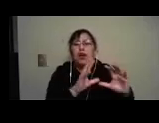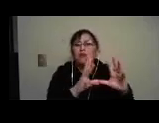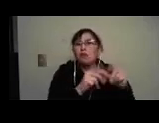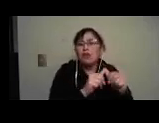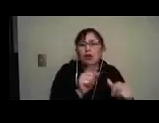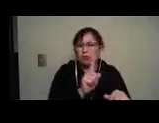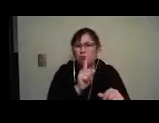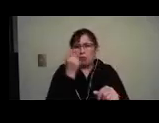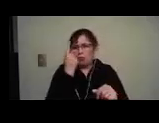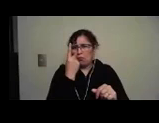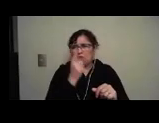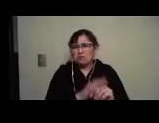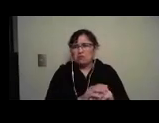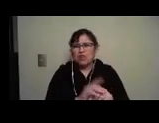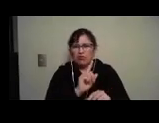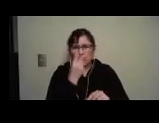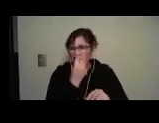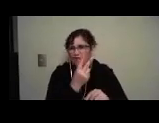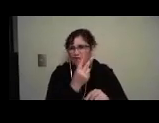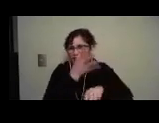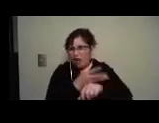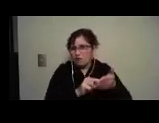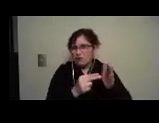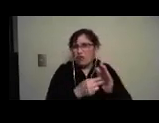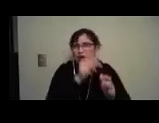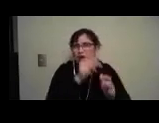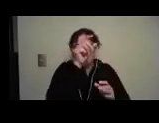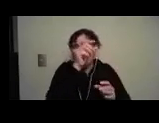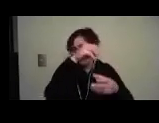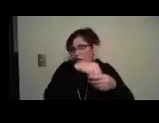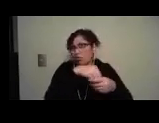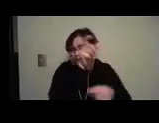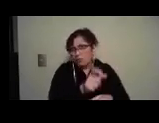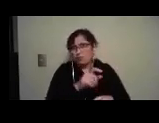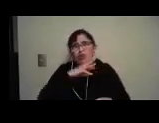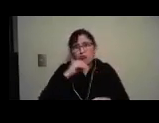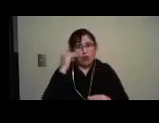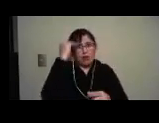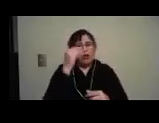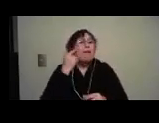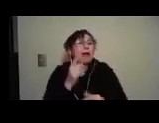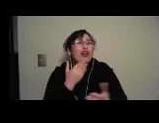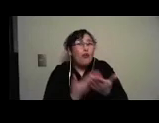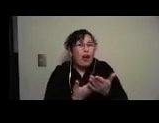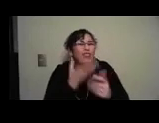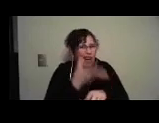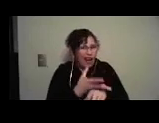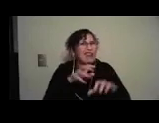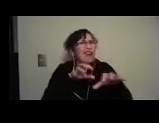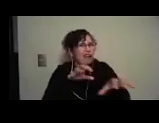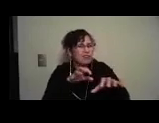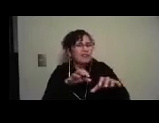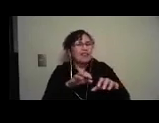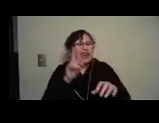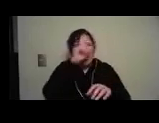¿ya? Y muchas veces sí son pesquisados cuando estos síntomas son mucho más evidentes, como por ejemplo alteración en